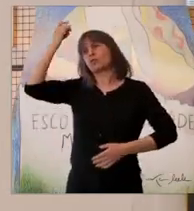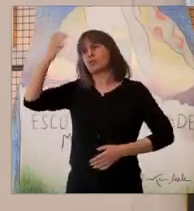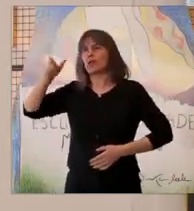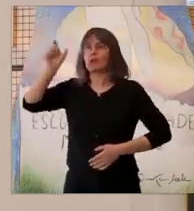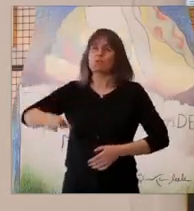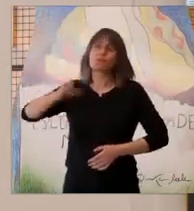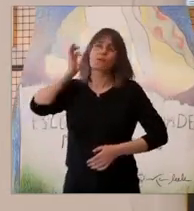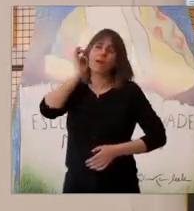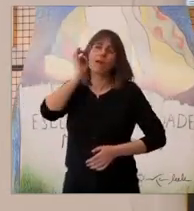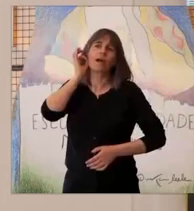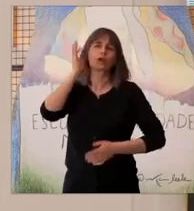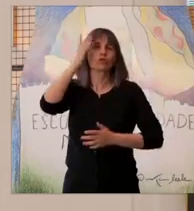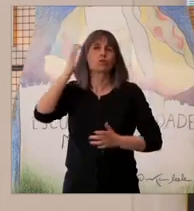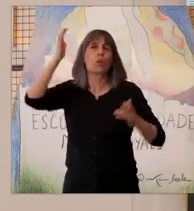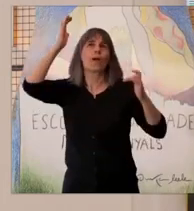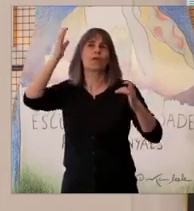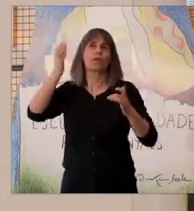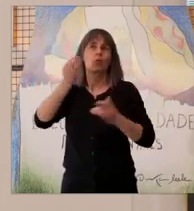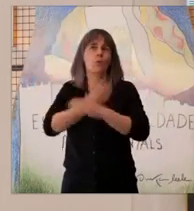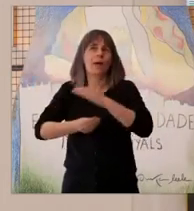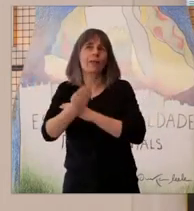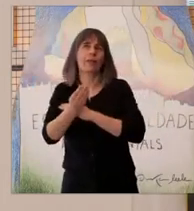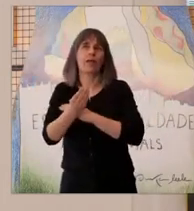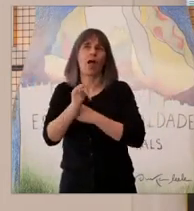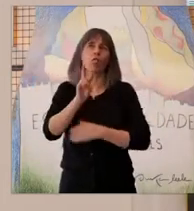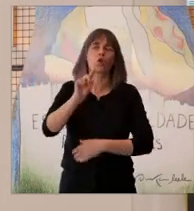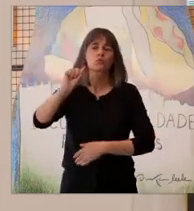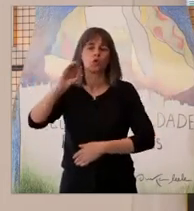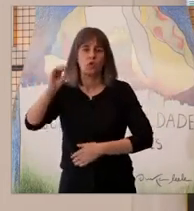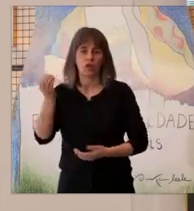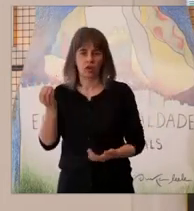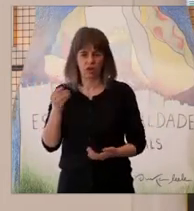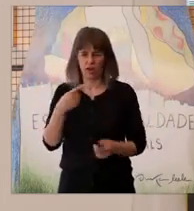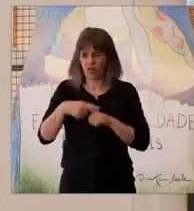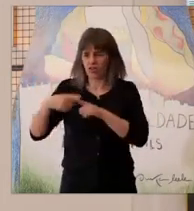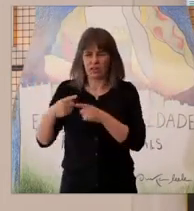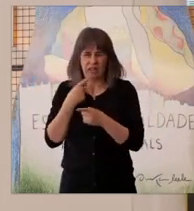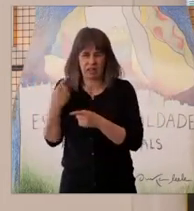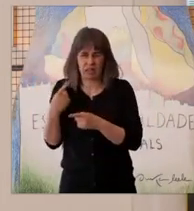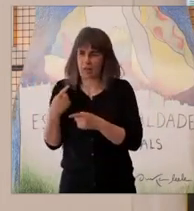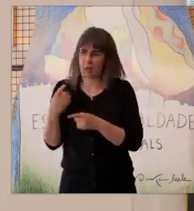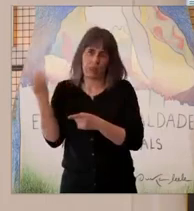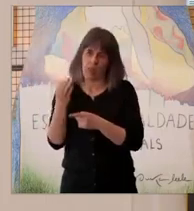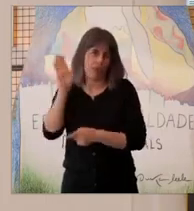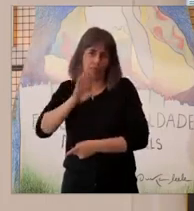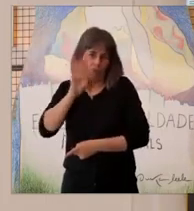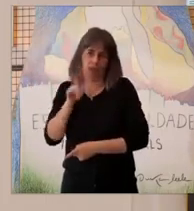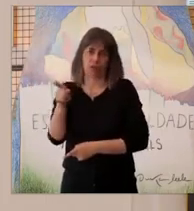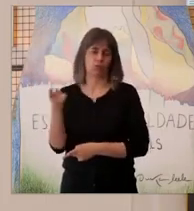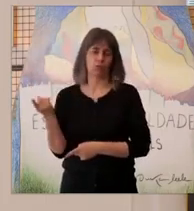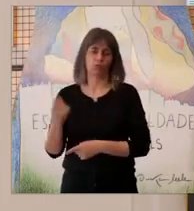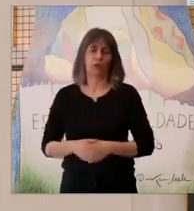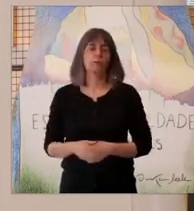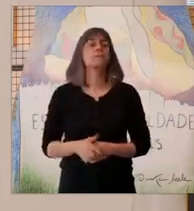ha podido hacer su sueño maternidad 2.0 unas cosas que dices tú esto tenía que ser delito pero también hay que ser delito además